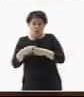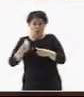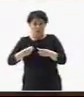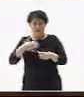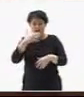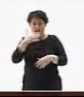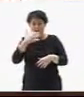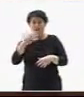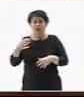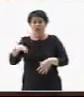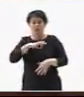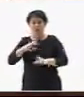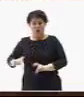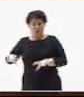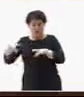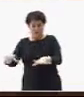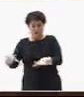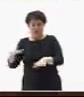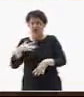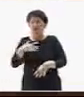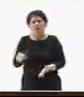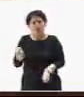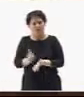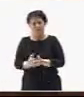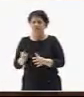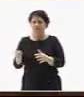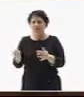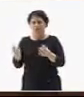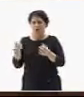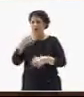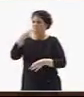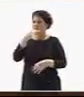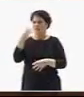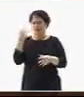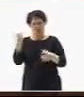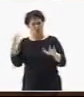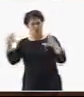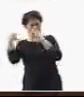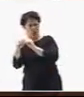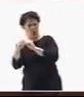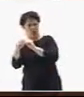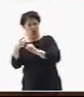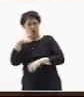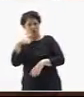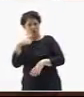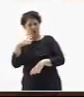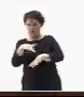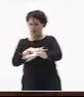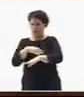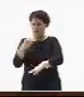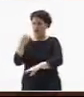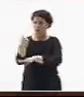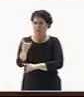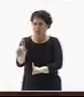vuelvo a escuchar ambigüedad. Nos dice que no está con el gobierno de coalición